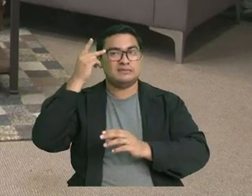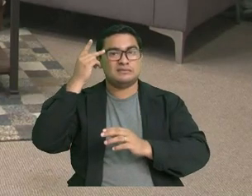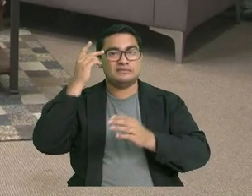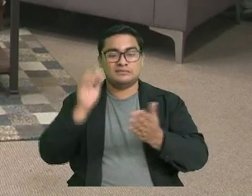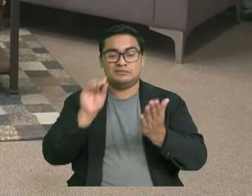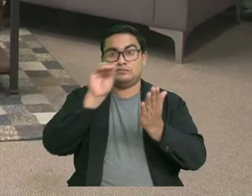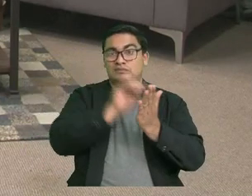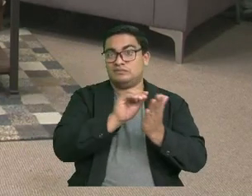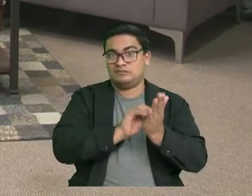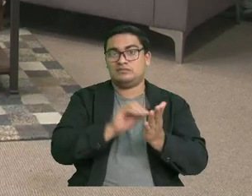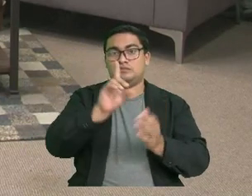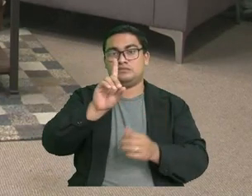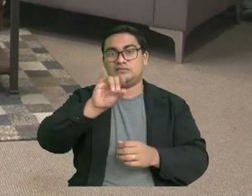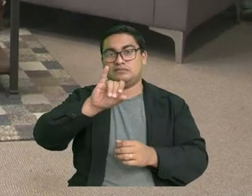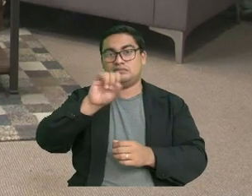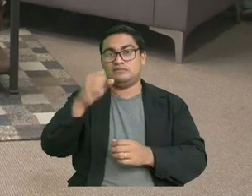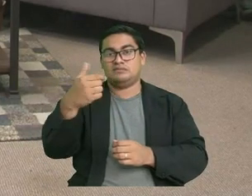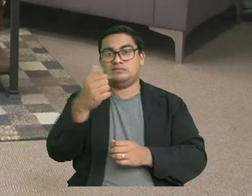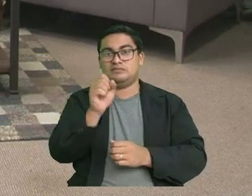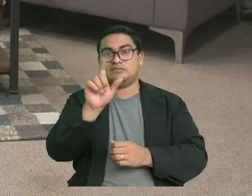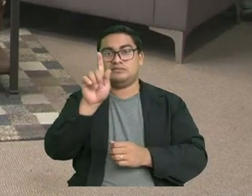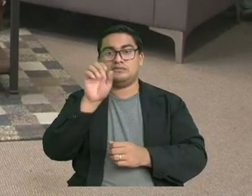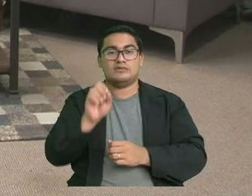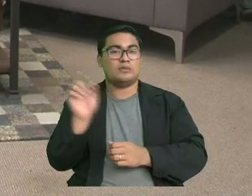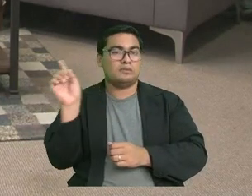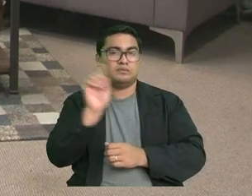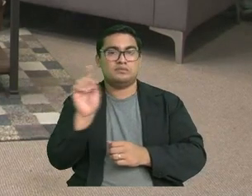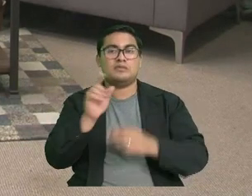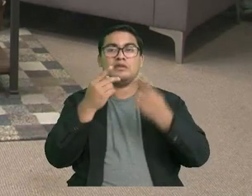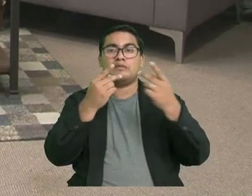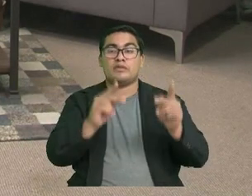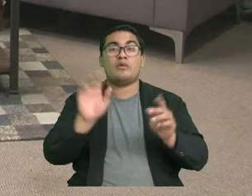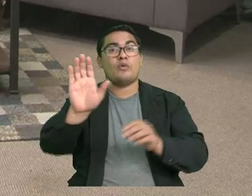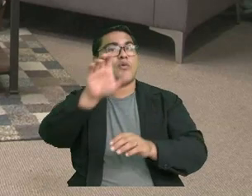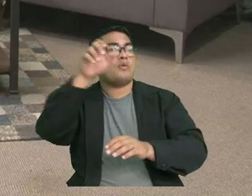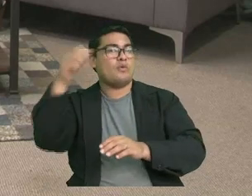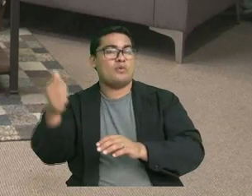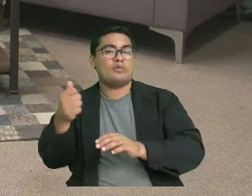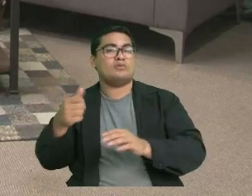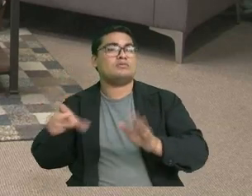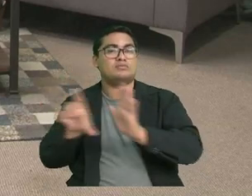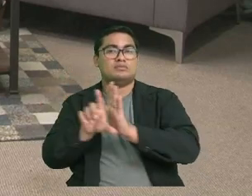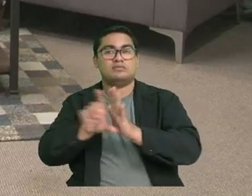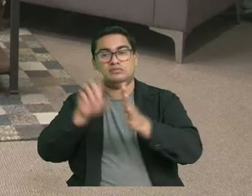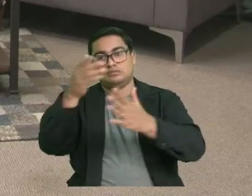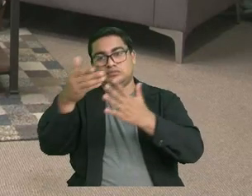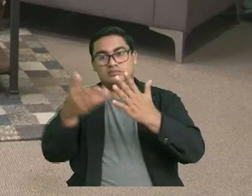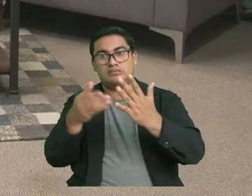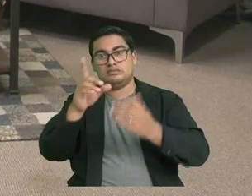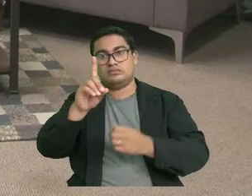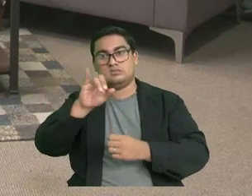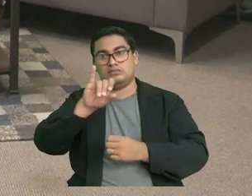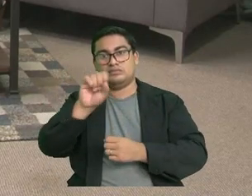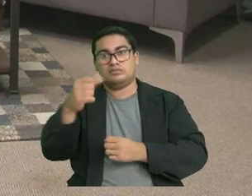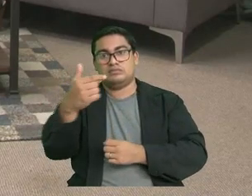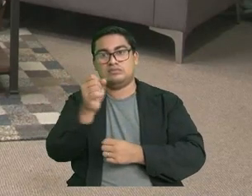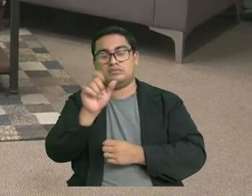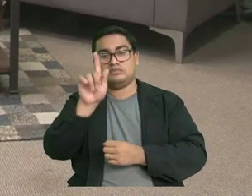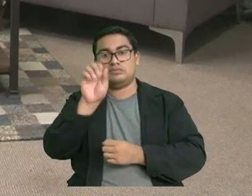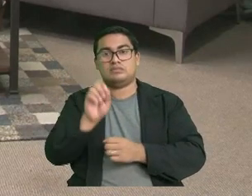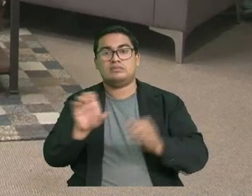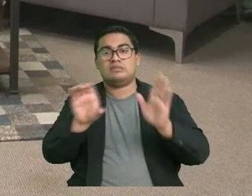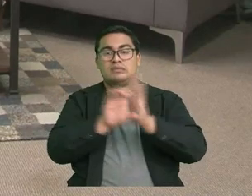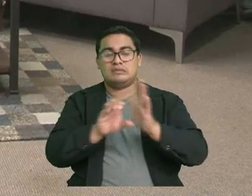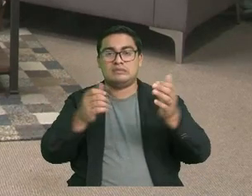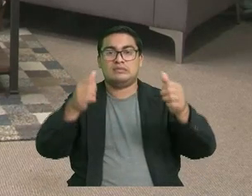el digesto nuestro, pero lo vamos a encontrar en el digesto constitucional una vez que lo aprobemos aquí en